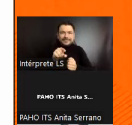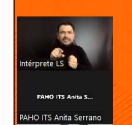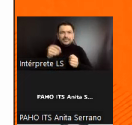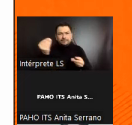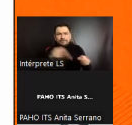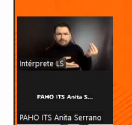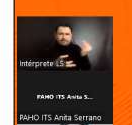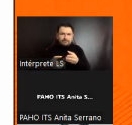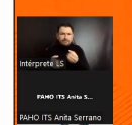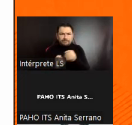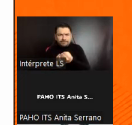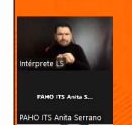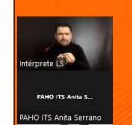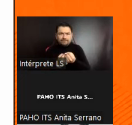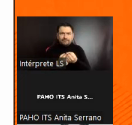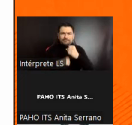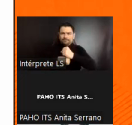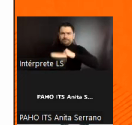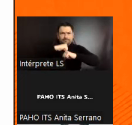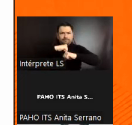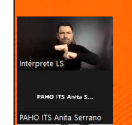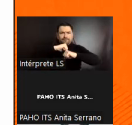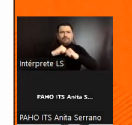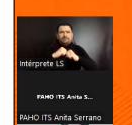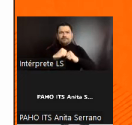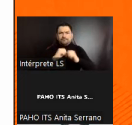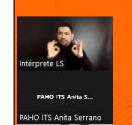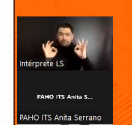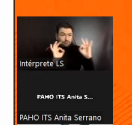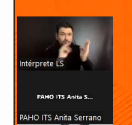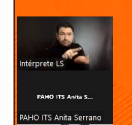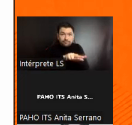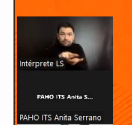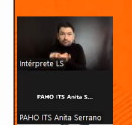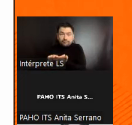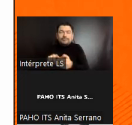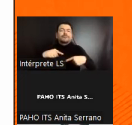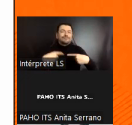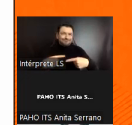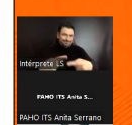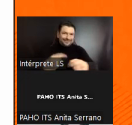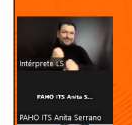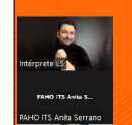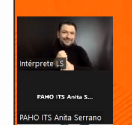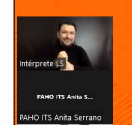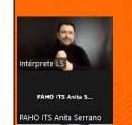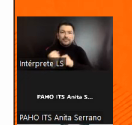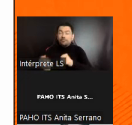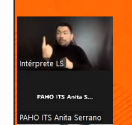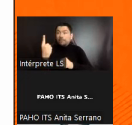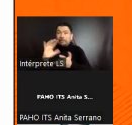buena estructura de capacidades para prevenir o detectar de manera temprana situaciones que de otra manera serían